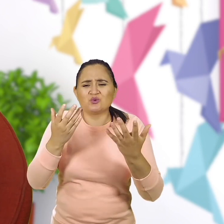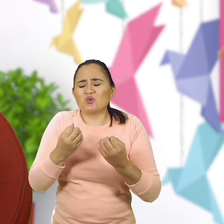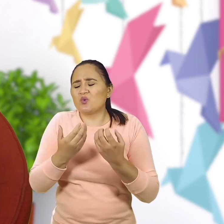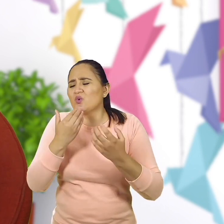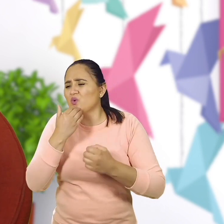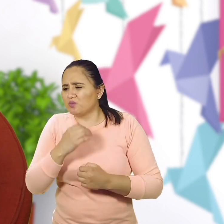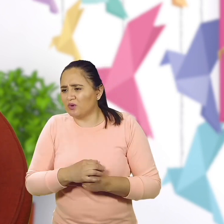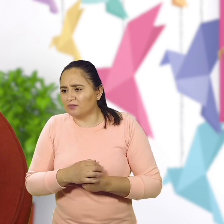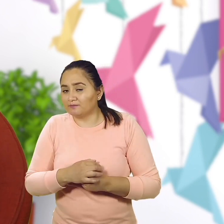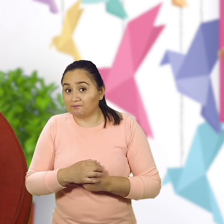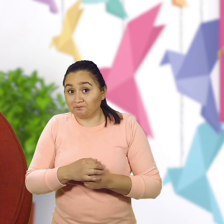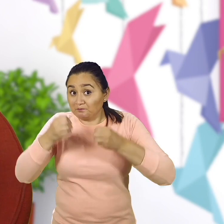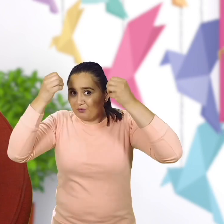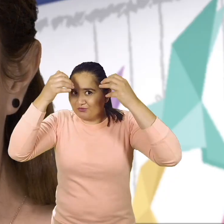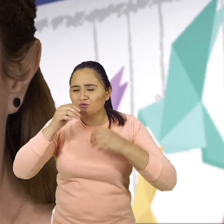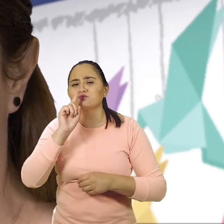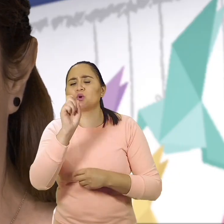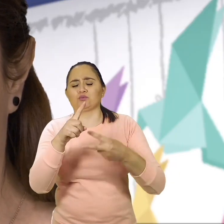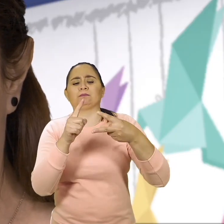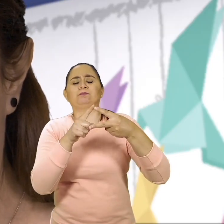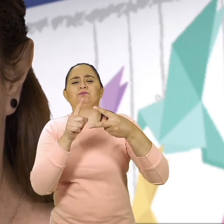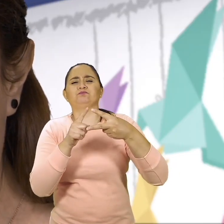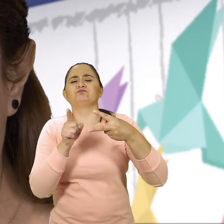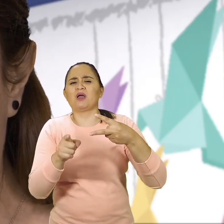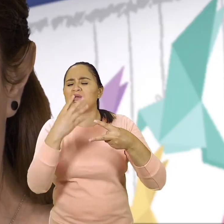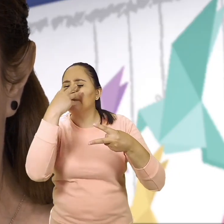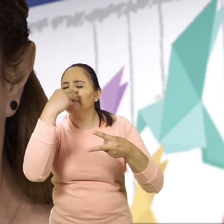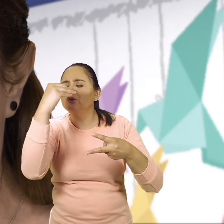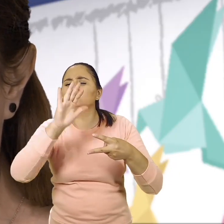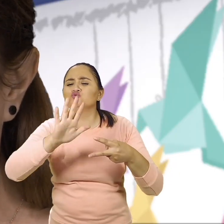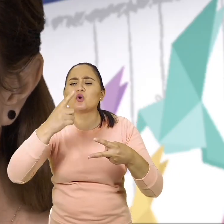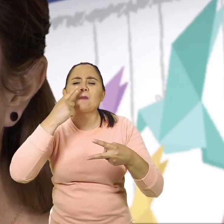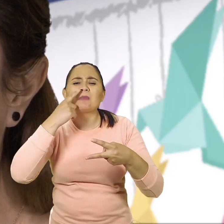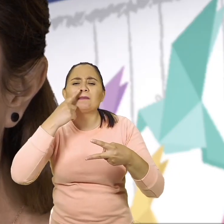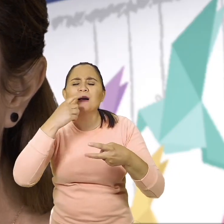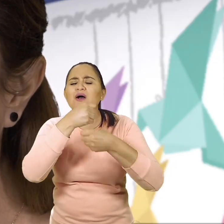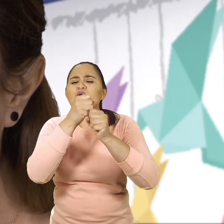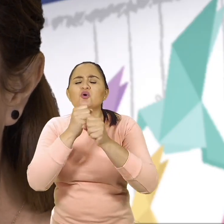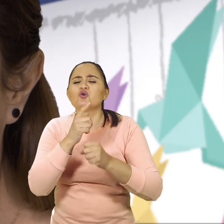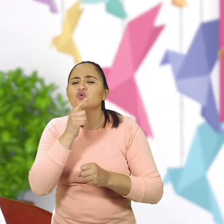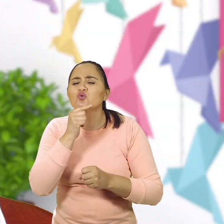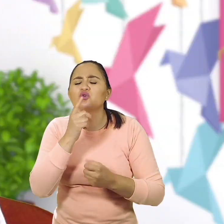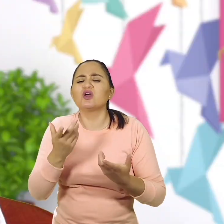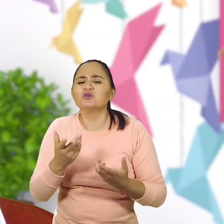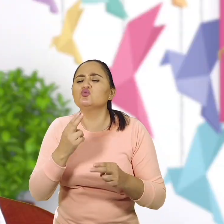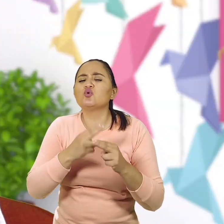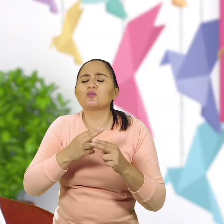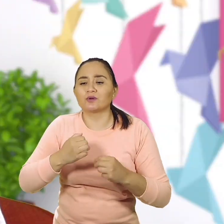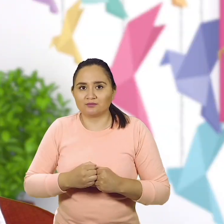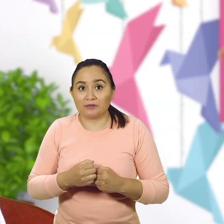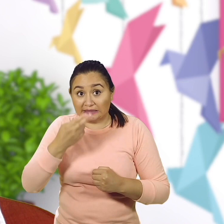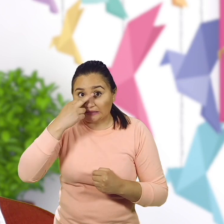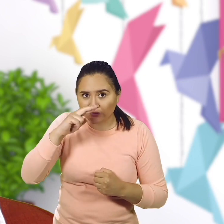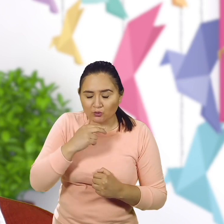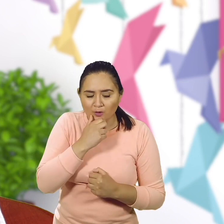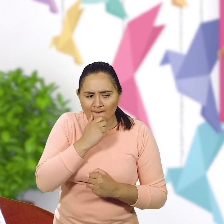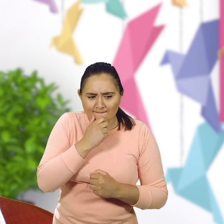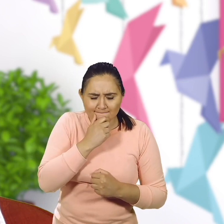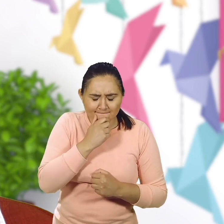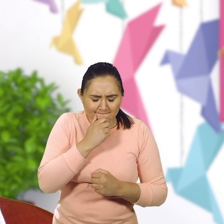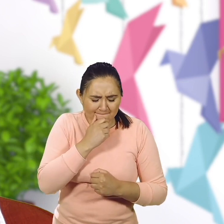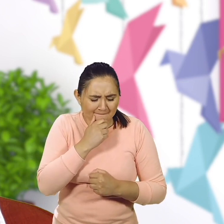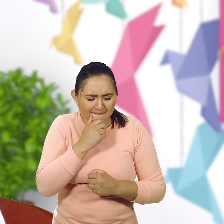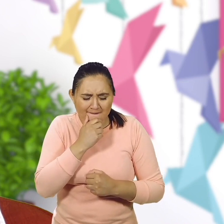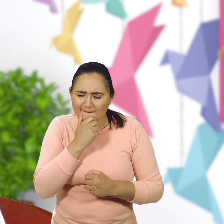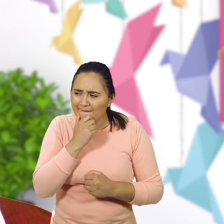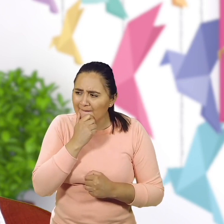manchas borrosas e incomprensibles. Dime, ¿cuál es el nombre del viejito que fabricó a Pinocho? Miguel no respondió. Solo se